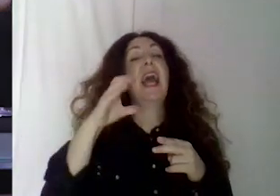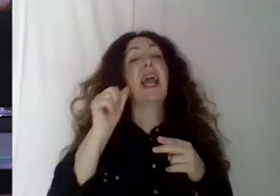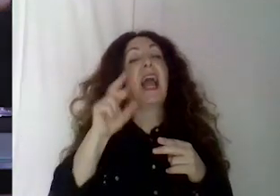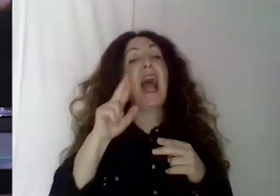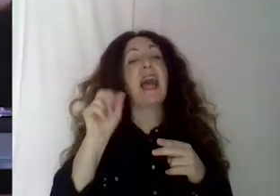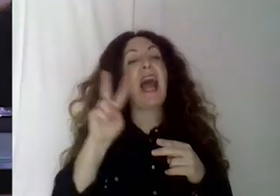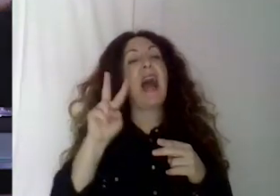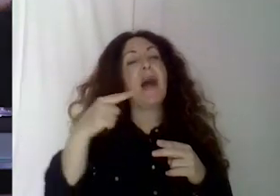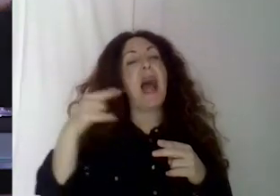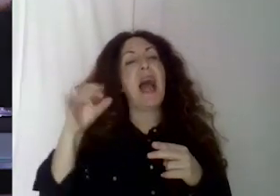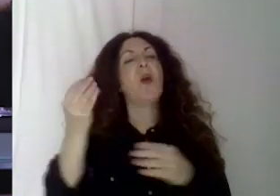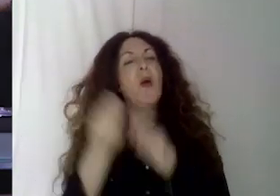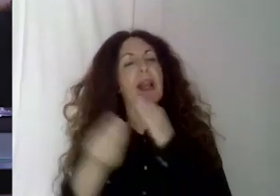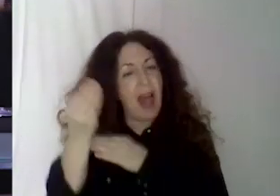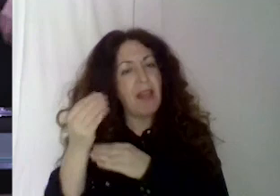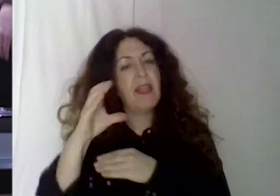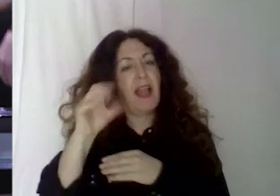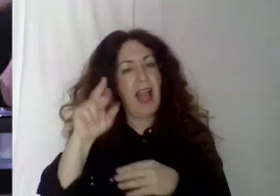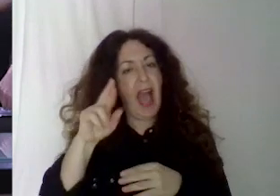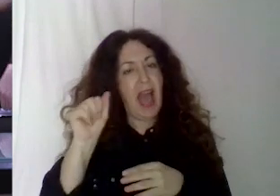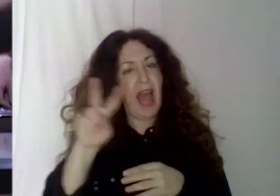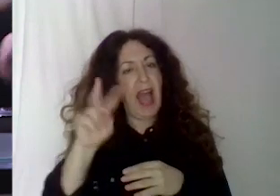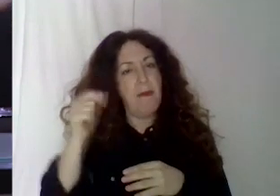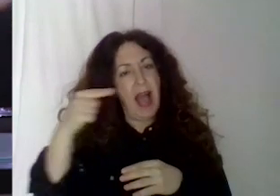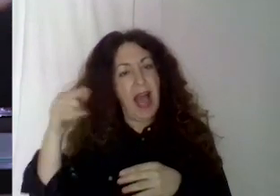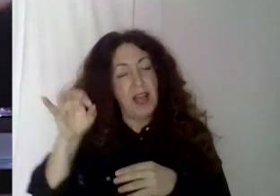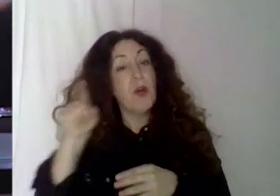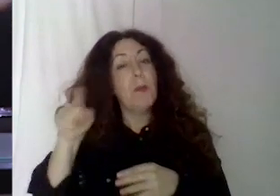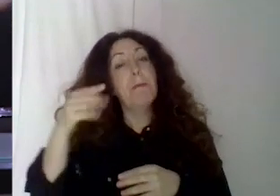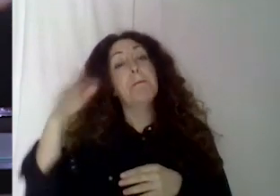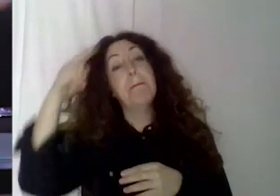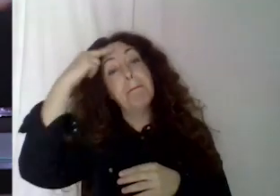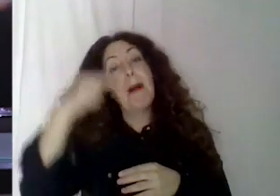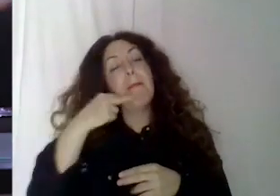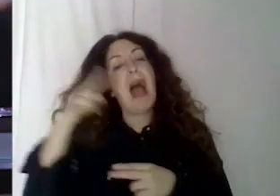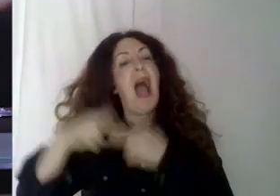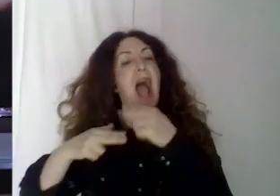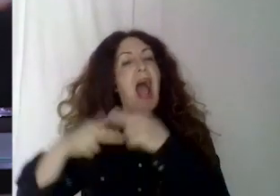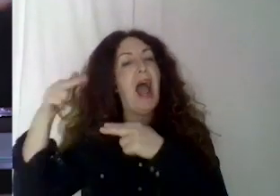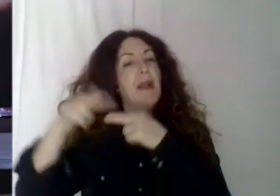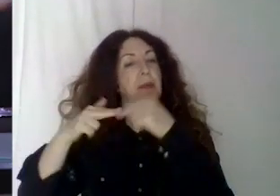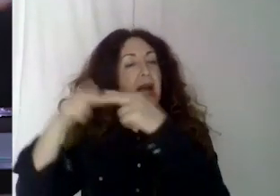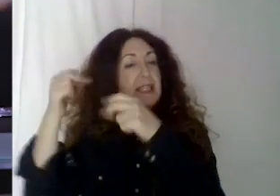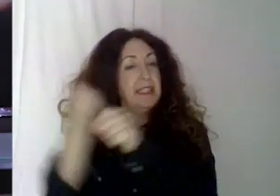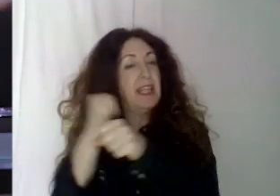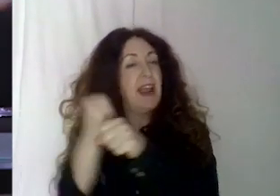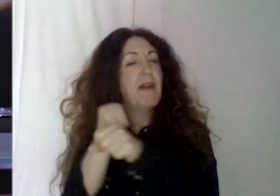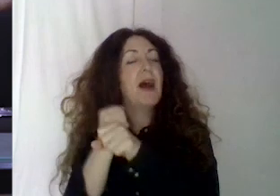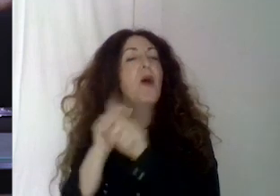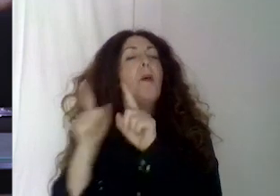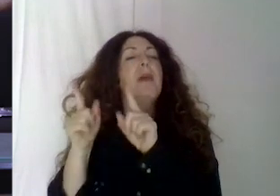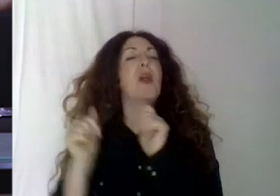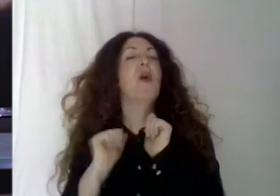darle formación ni escuela ni nada. Entonces lo que tenía era una extraordinaria capacidad para